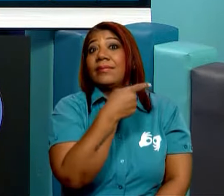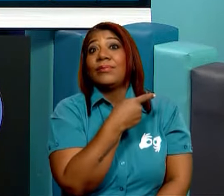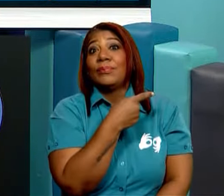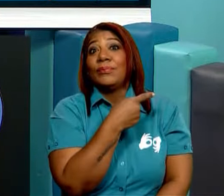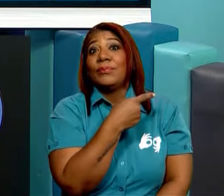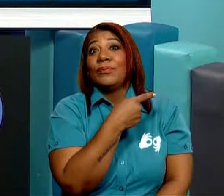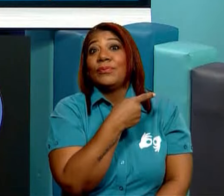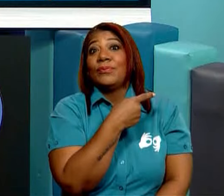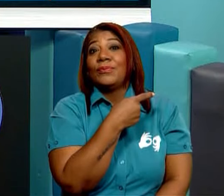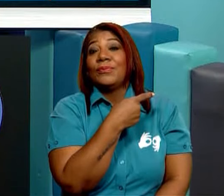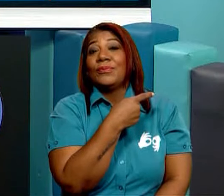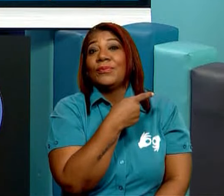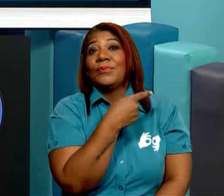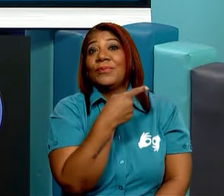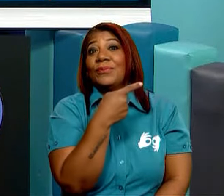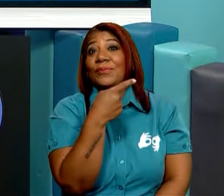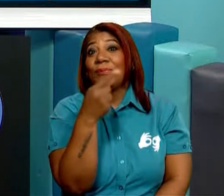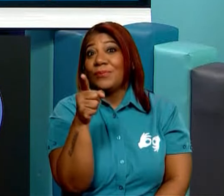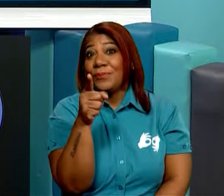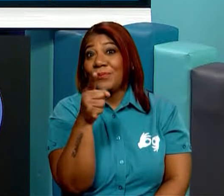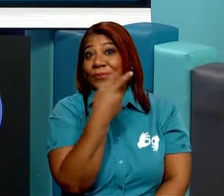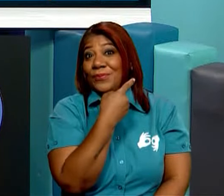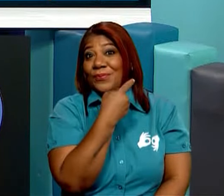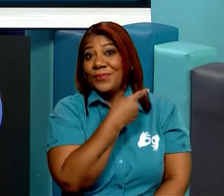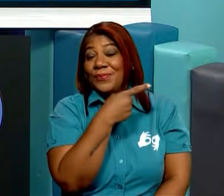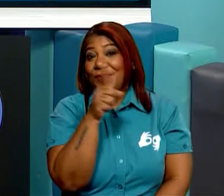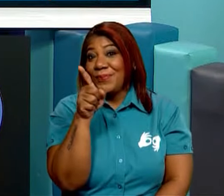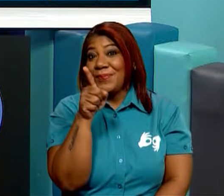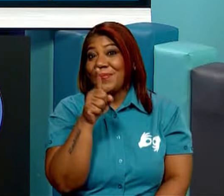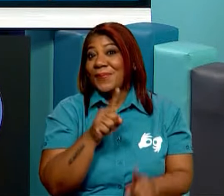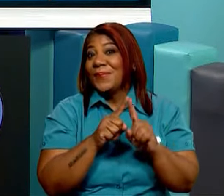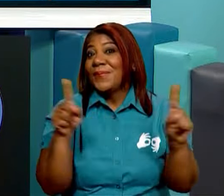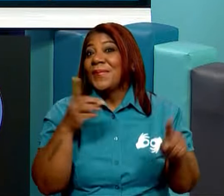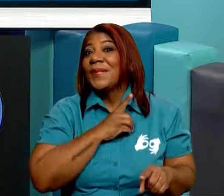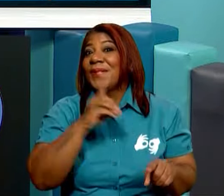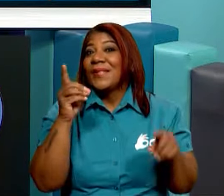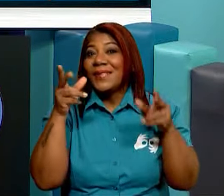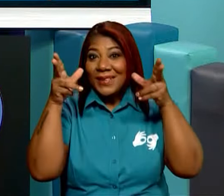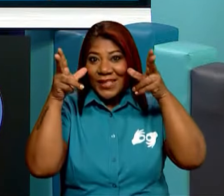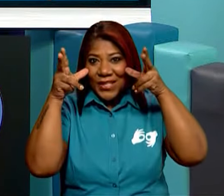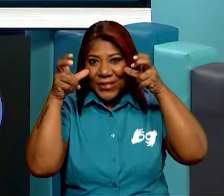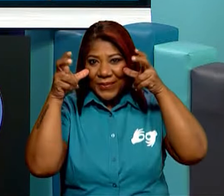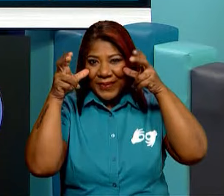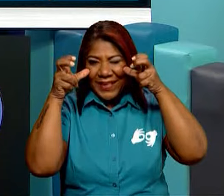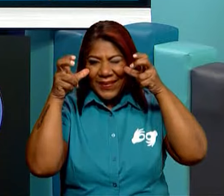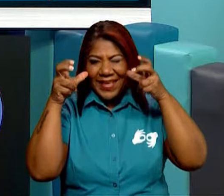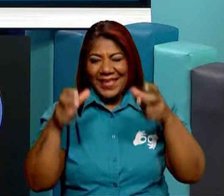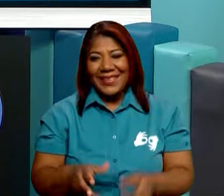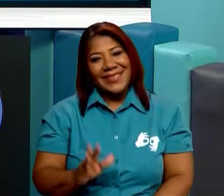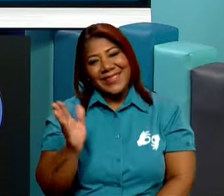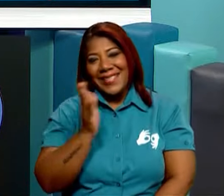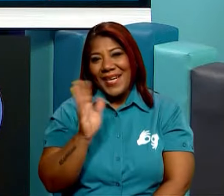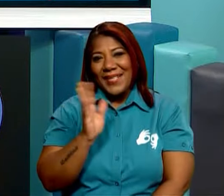Me despido de ustedes diciéndoles, tú me ves, yo te veo, pero Dios nos observa.